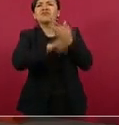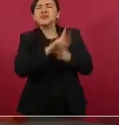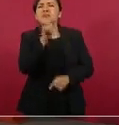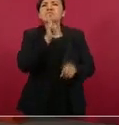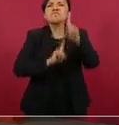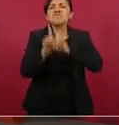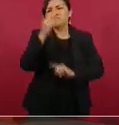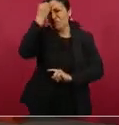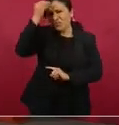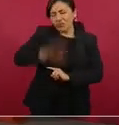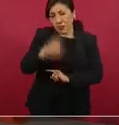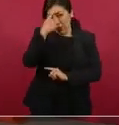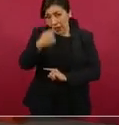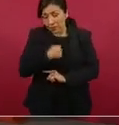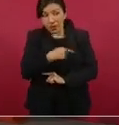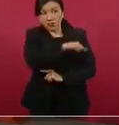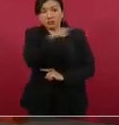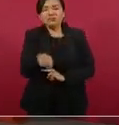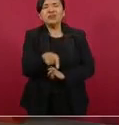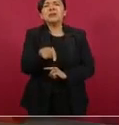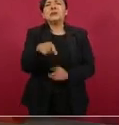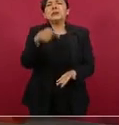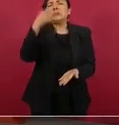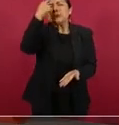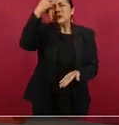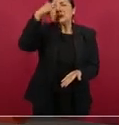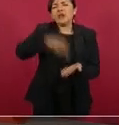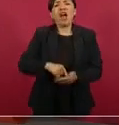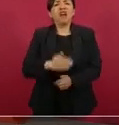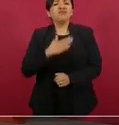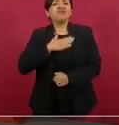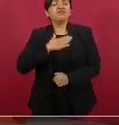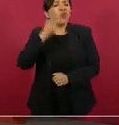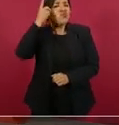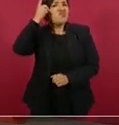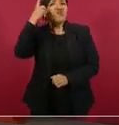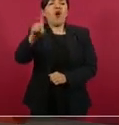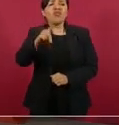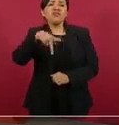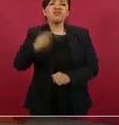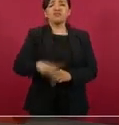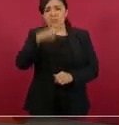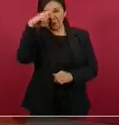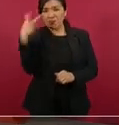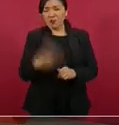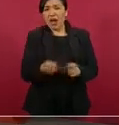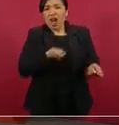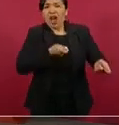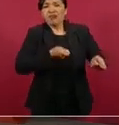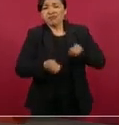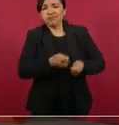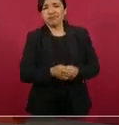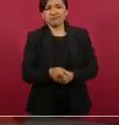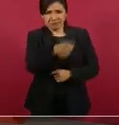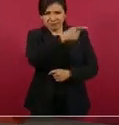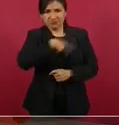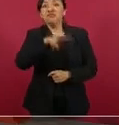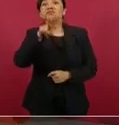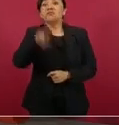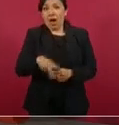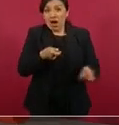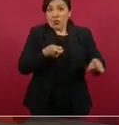acusan son los que se creen amos y señores de México. Son los que en verdad dominan